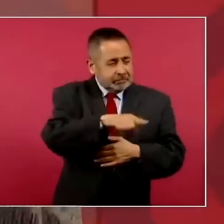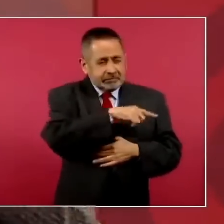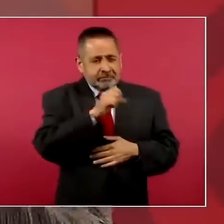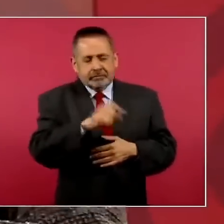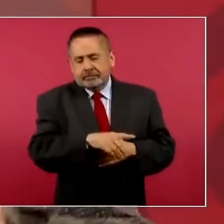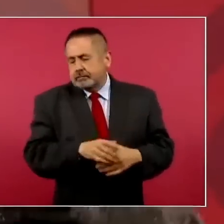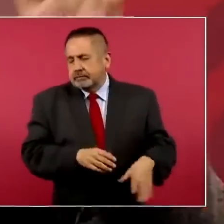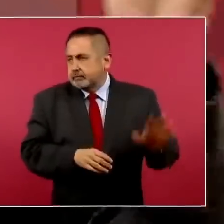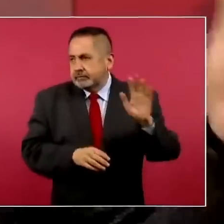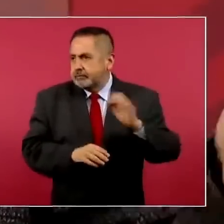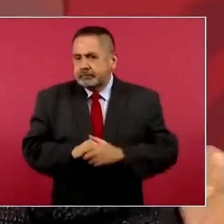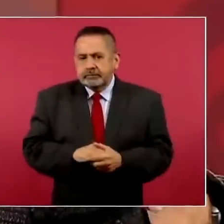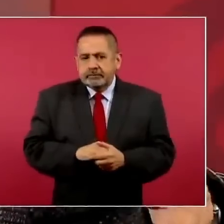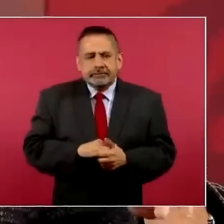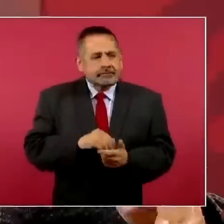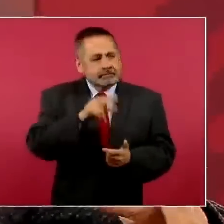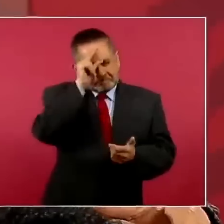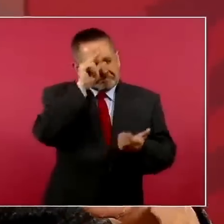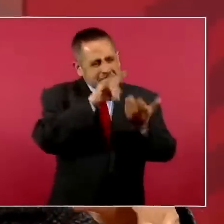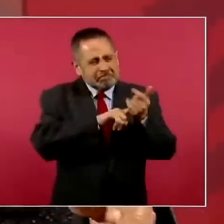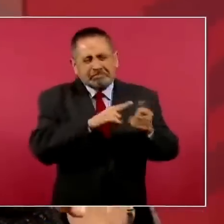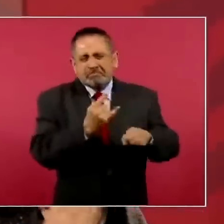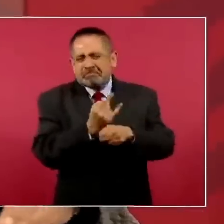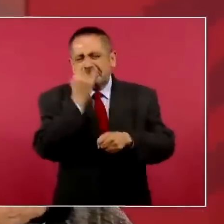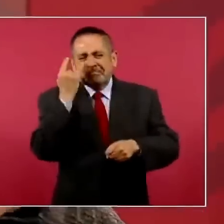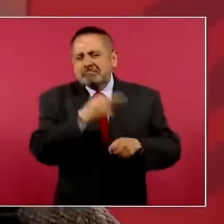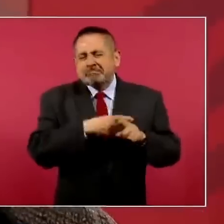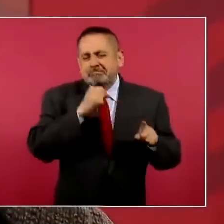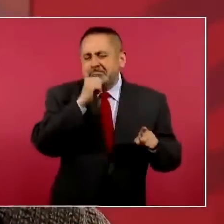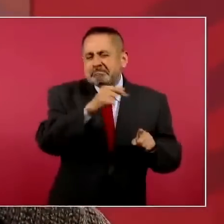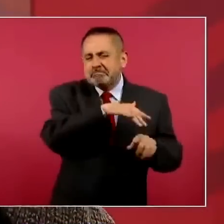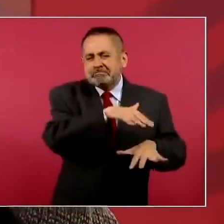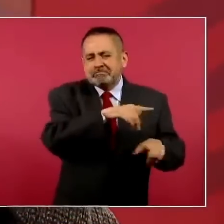Desde luego intelectuales orgánicos